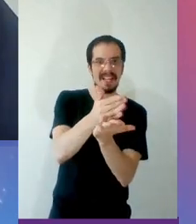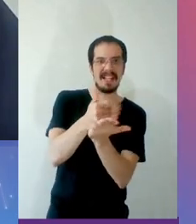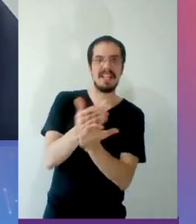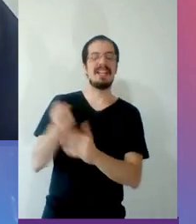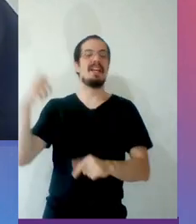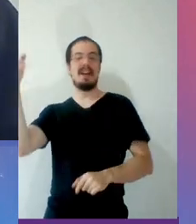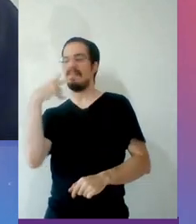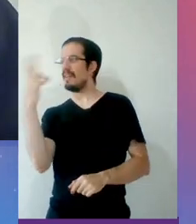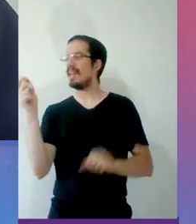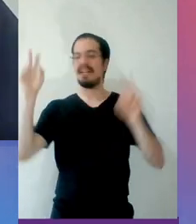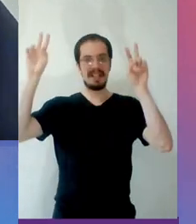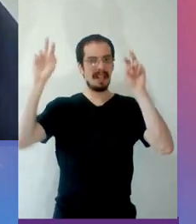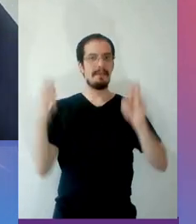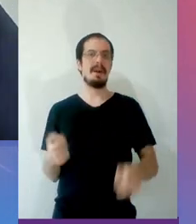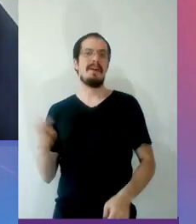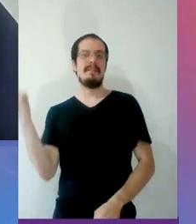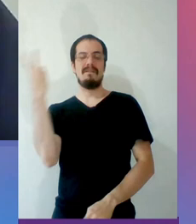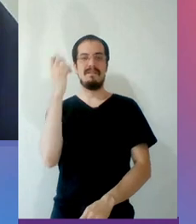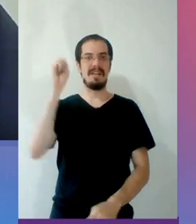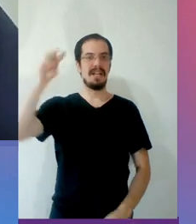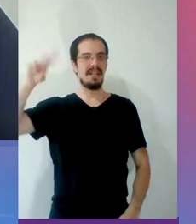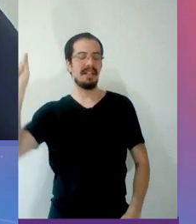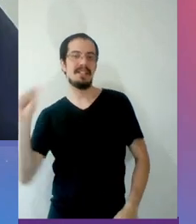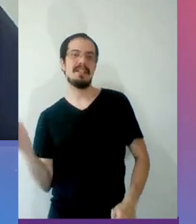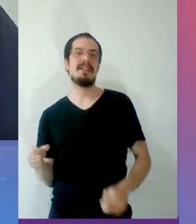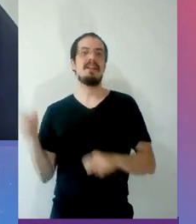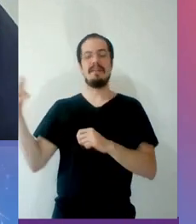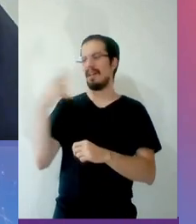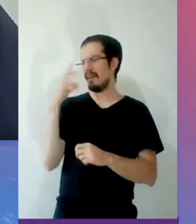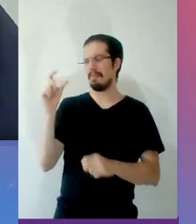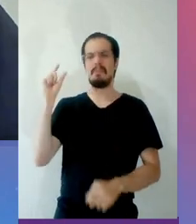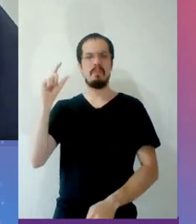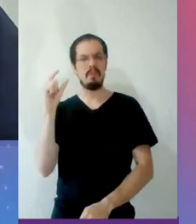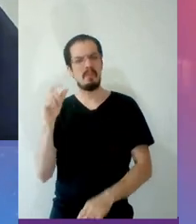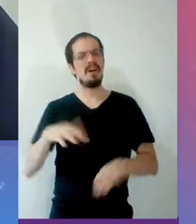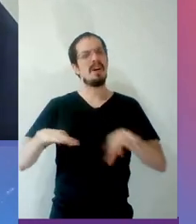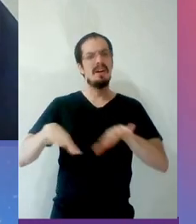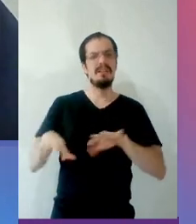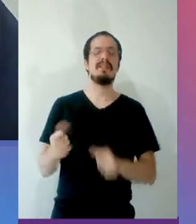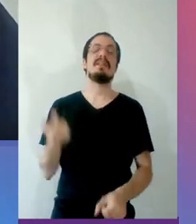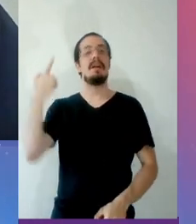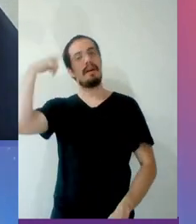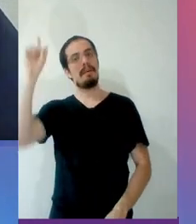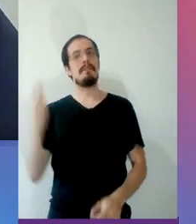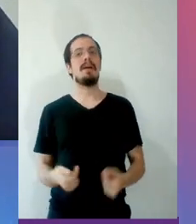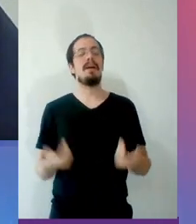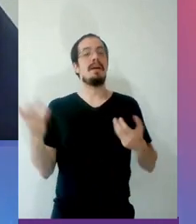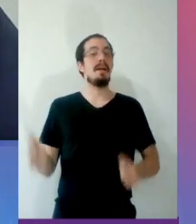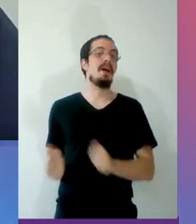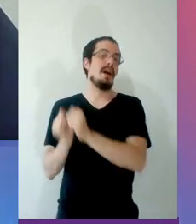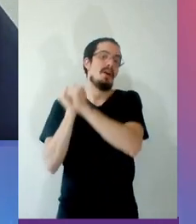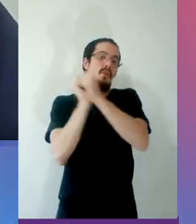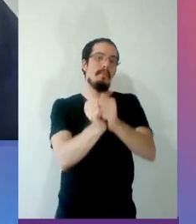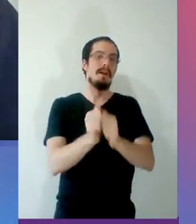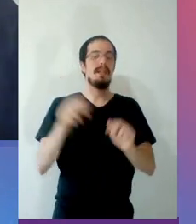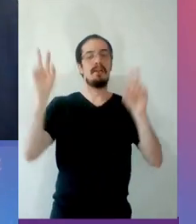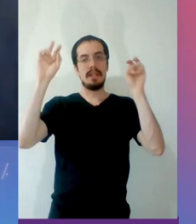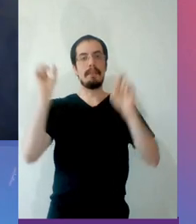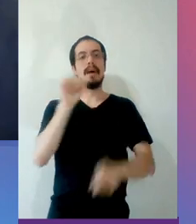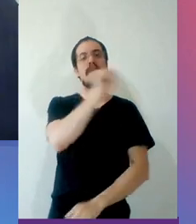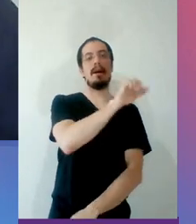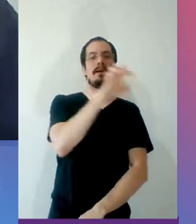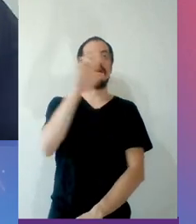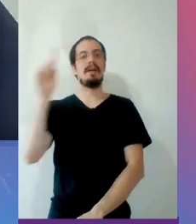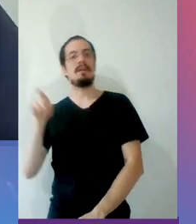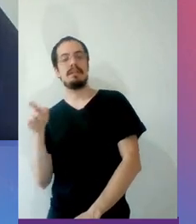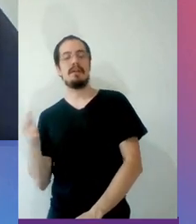una de las pocas opciones que tuvieron los niños para poder ser acompañados desde la atención primaria. Desde ahí,